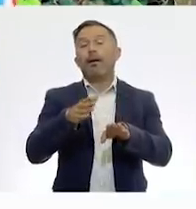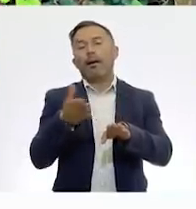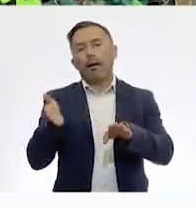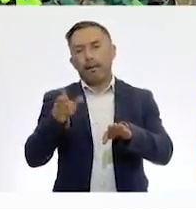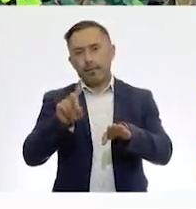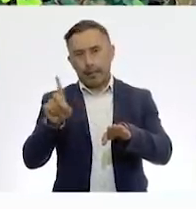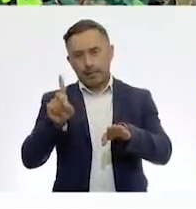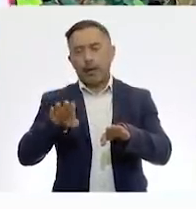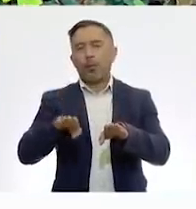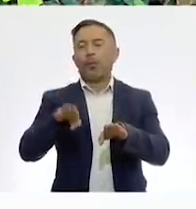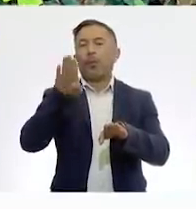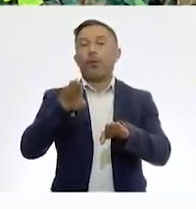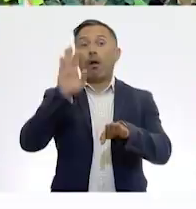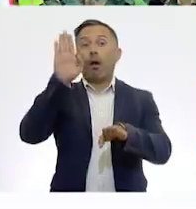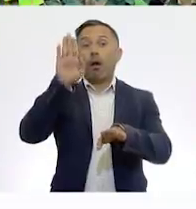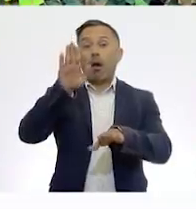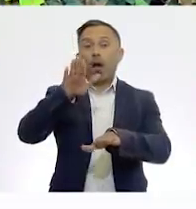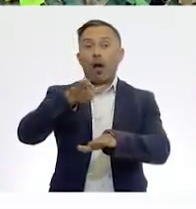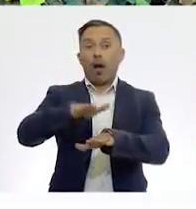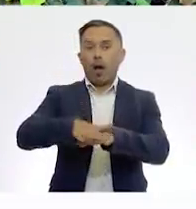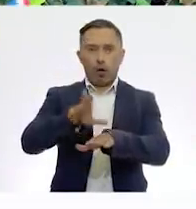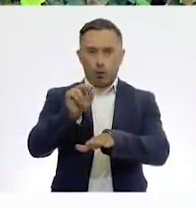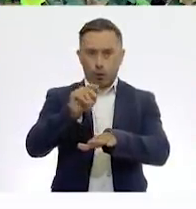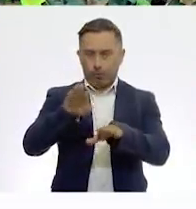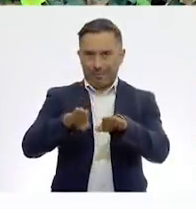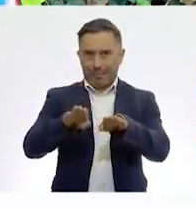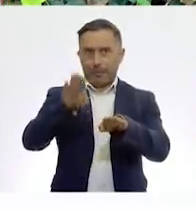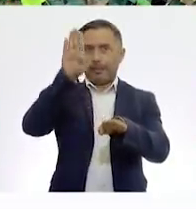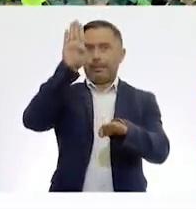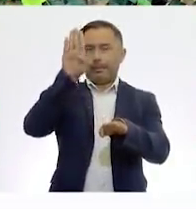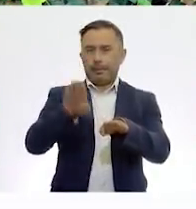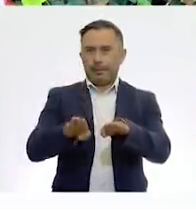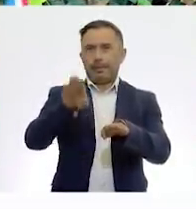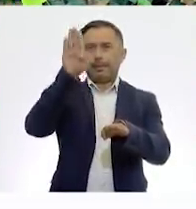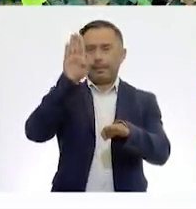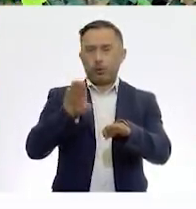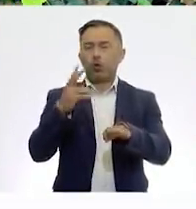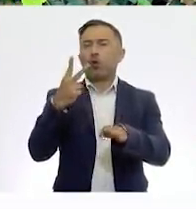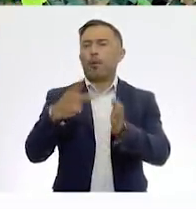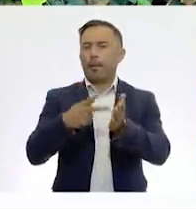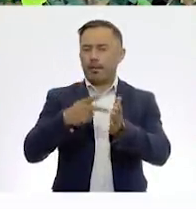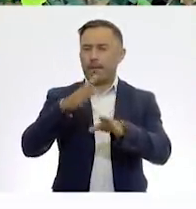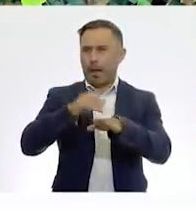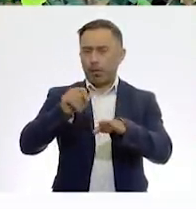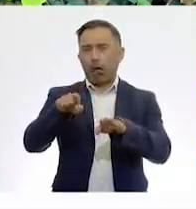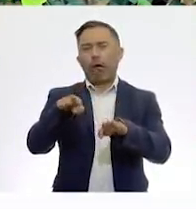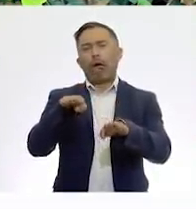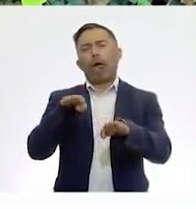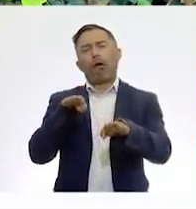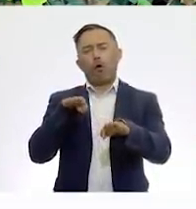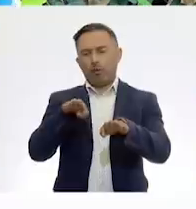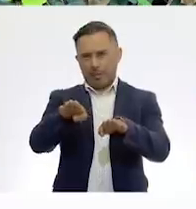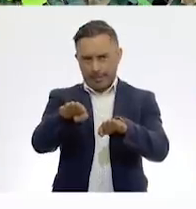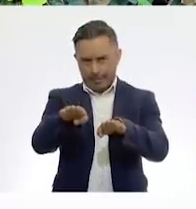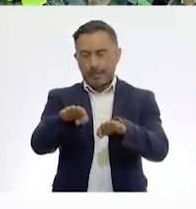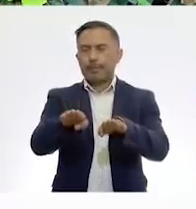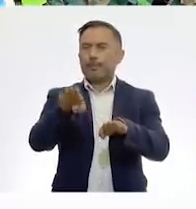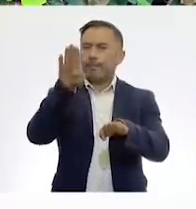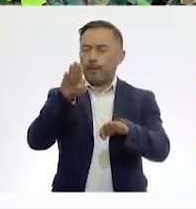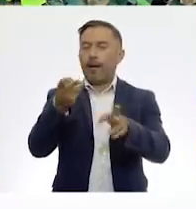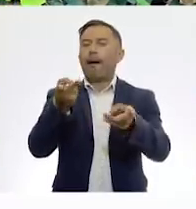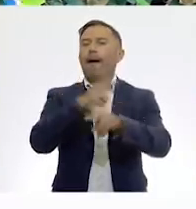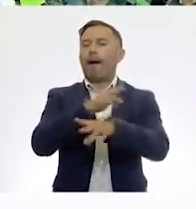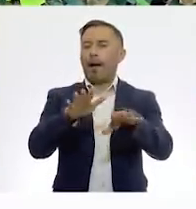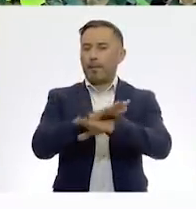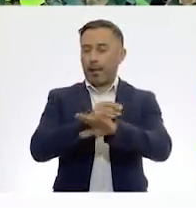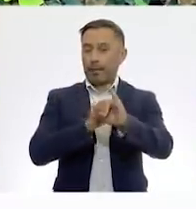sin tocar el suelo. 2 más. Estira muy bien. Exacto. Cambiamos. Pie izquierdo